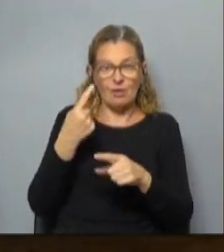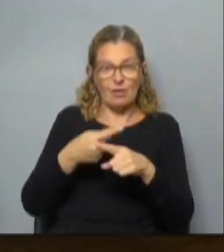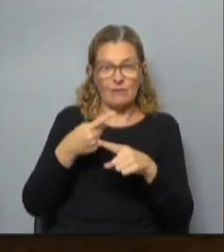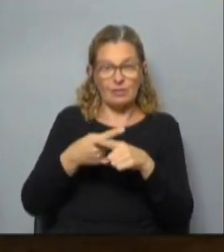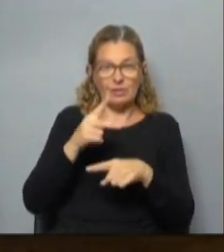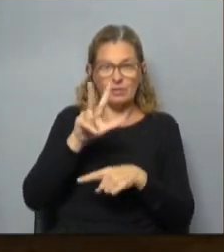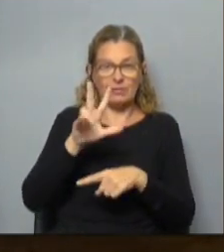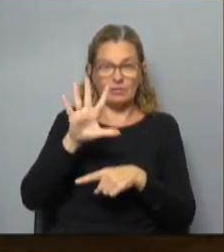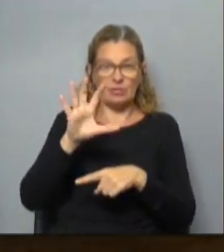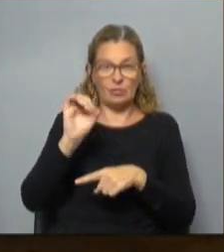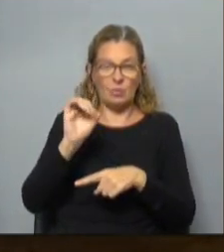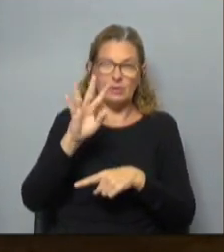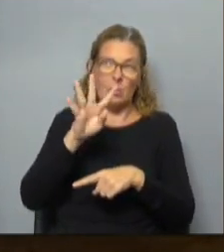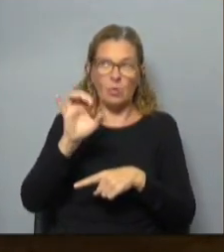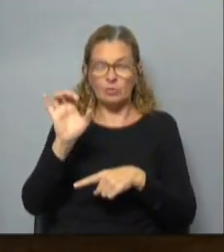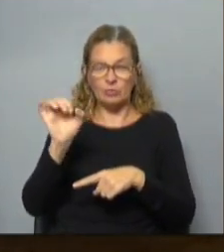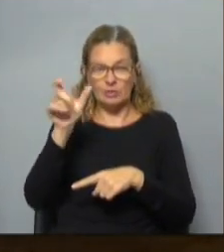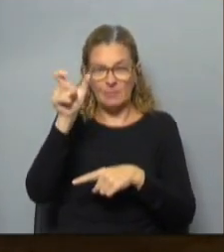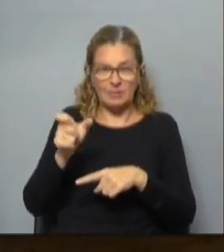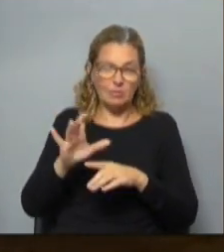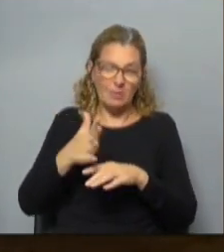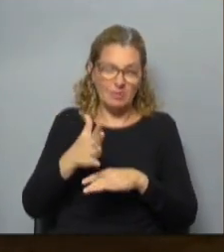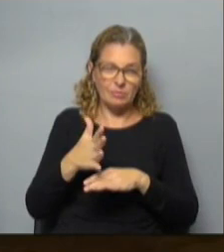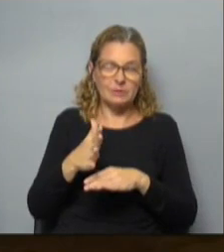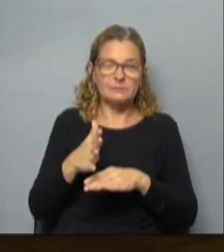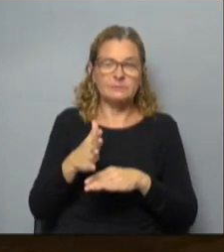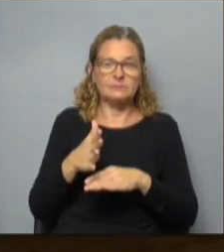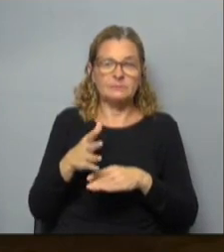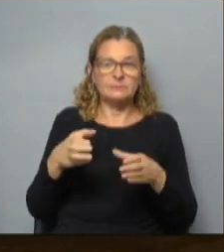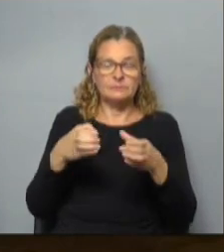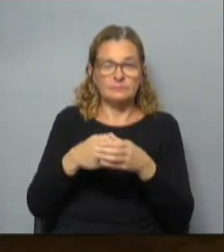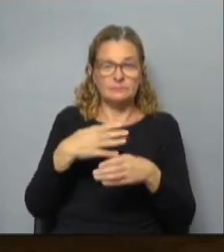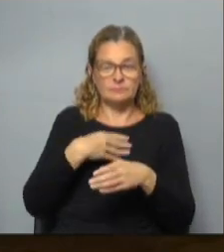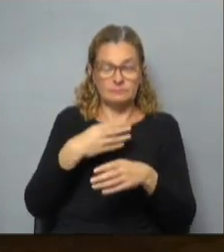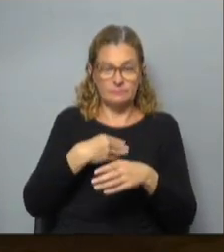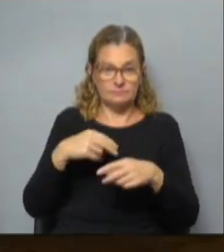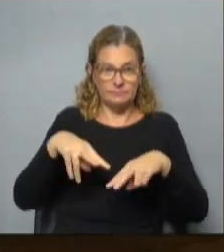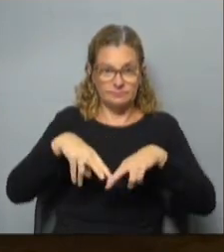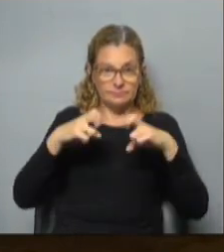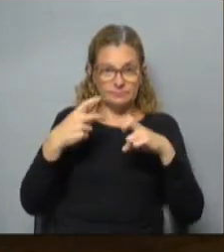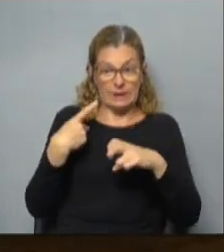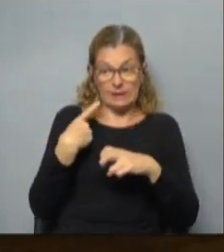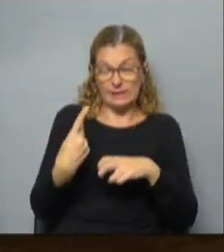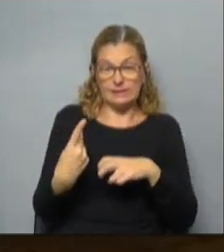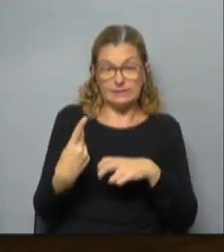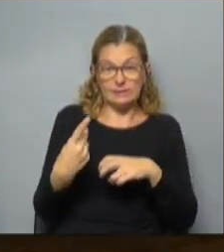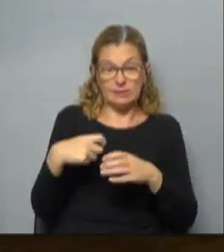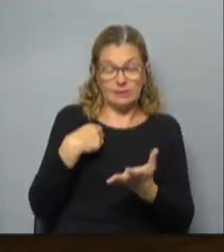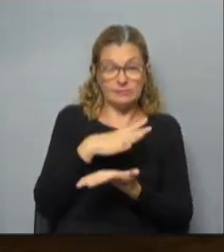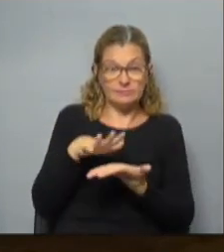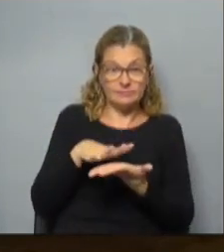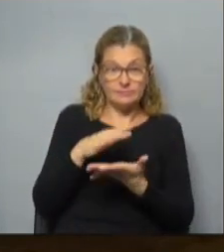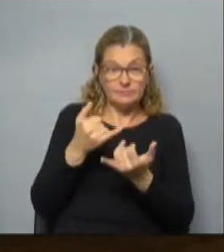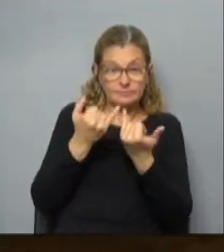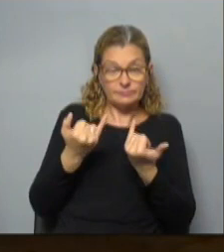unas 350 o 400 personas y bueno el partido nacional analizó su directorio concretamente esta situación en